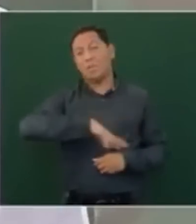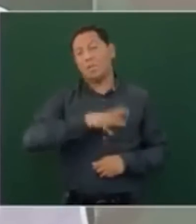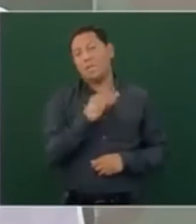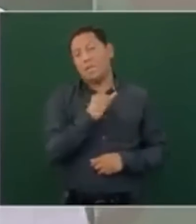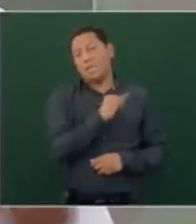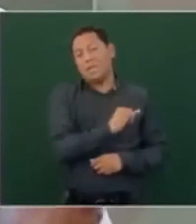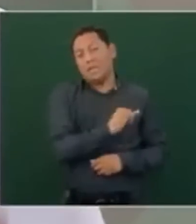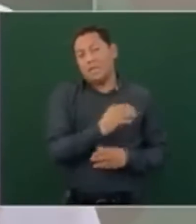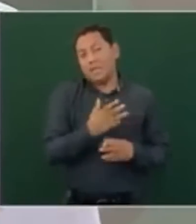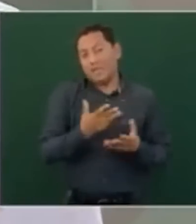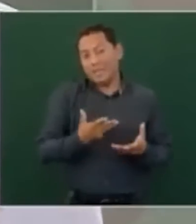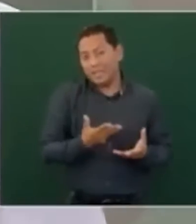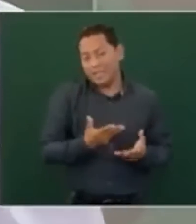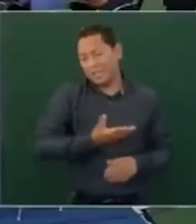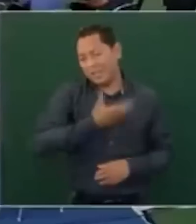No se